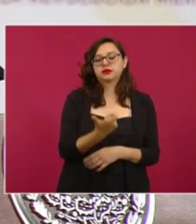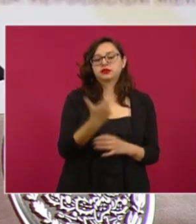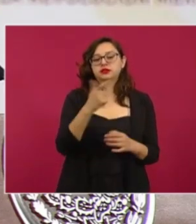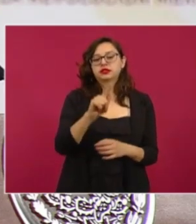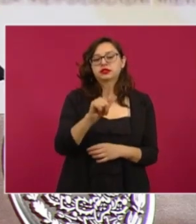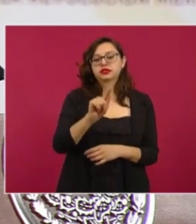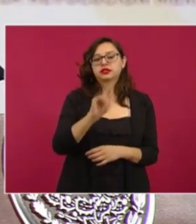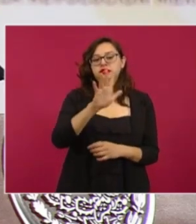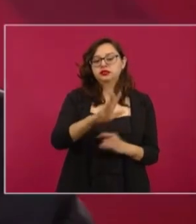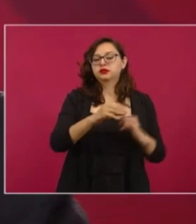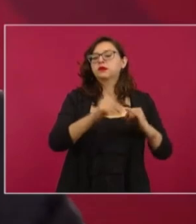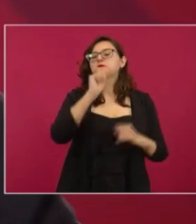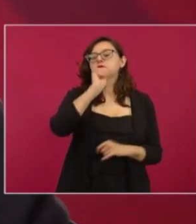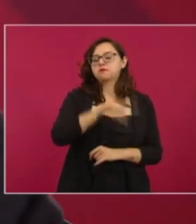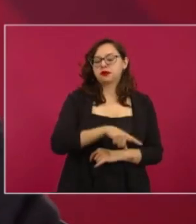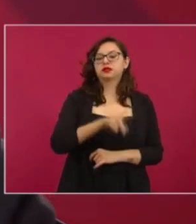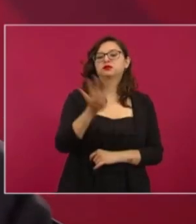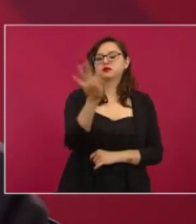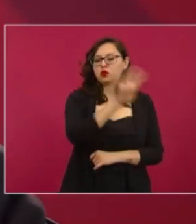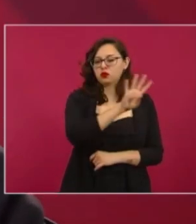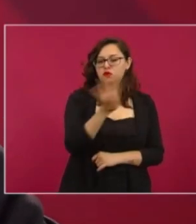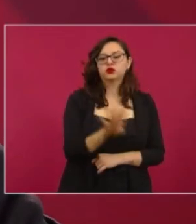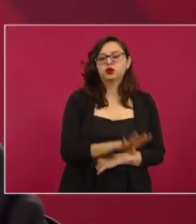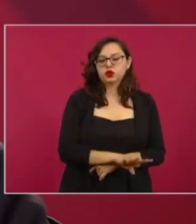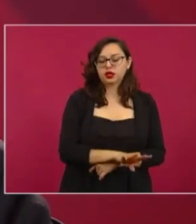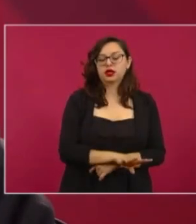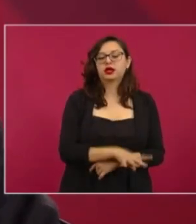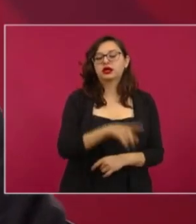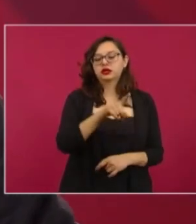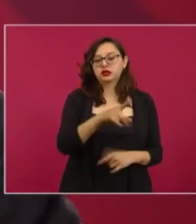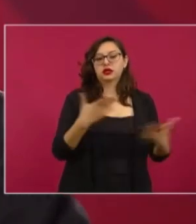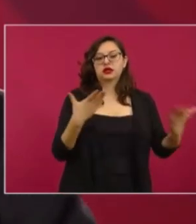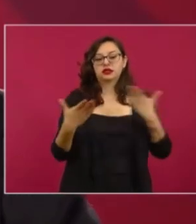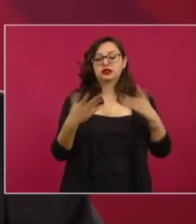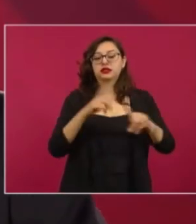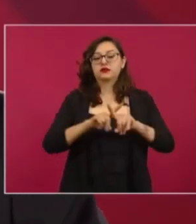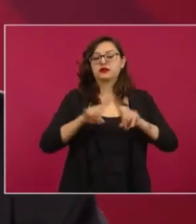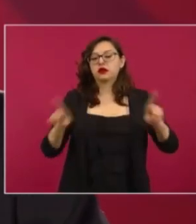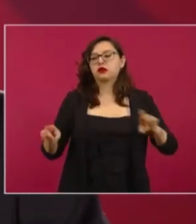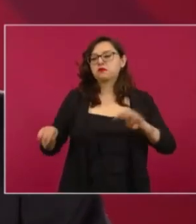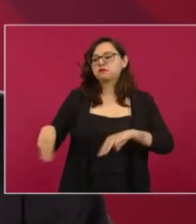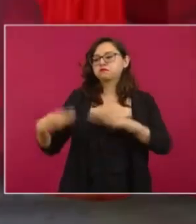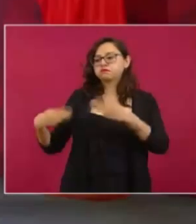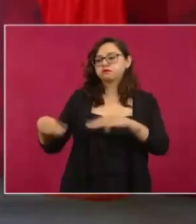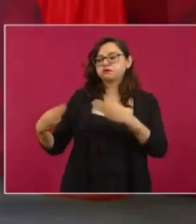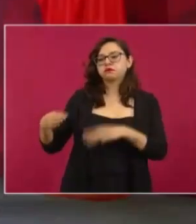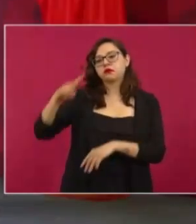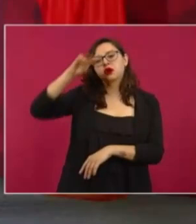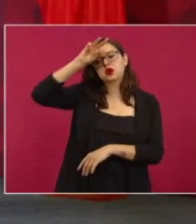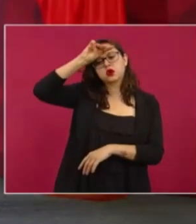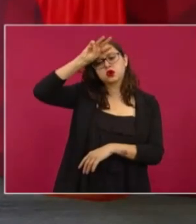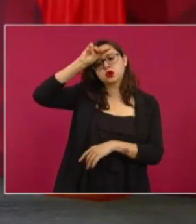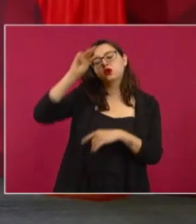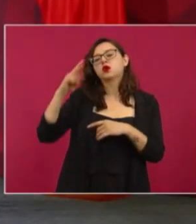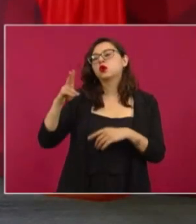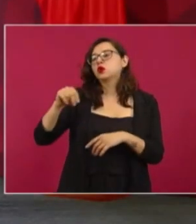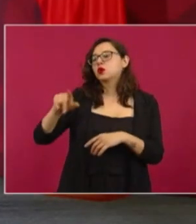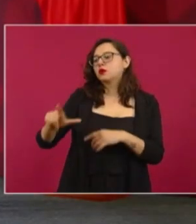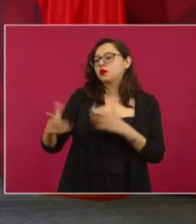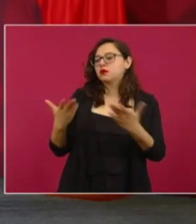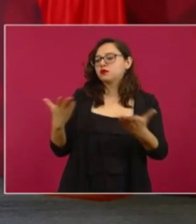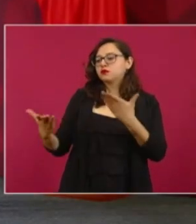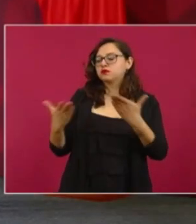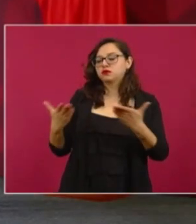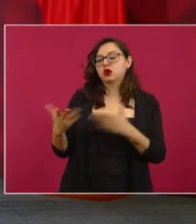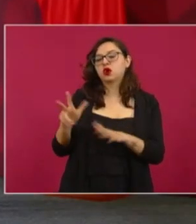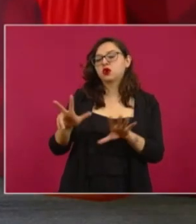1,007 pesos con 65 centavos, Soriana Hiper en Hermosillo, Sonora, comparado con la Central de Abastos de Monterrey, Nuevo León, que